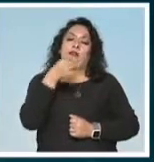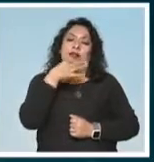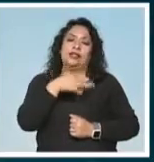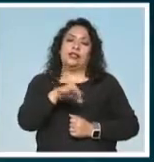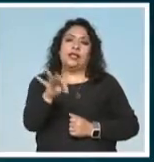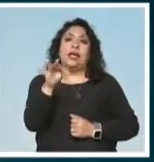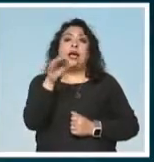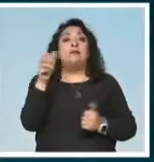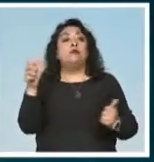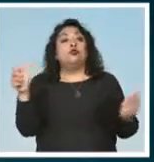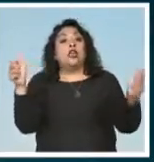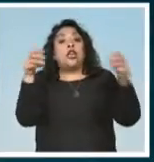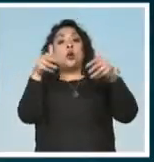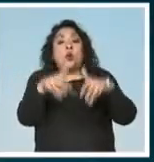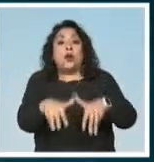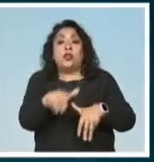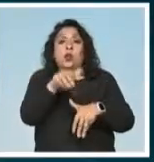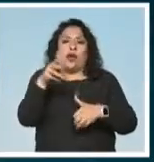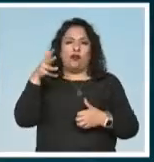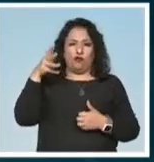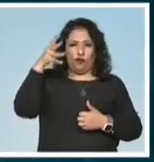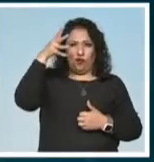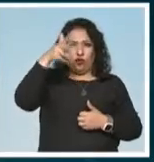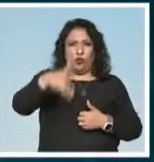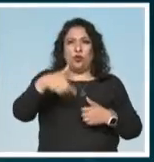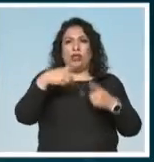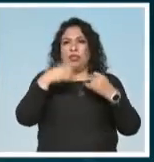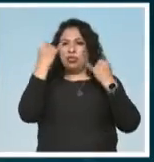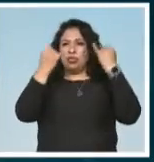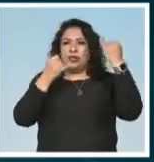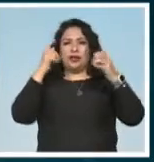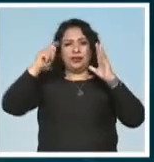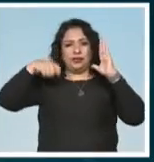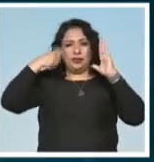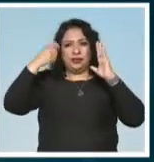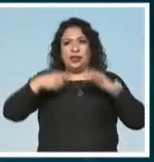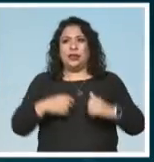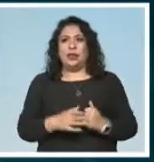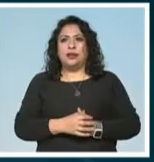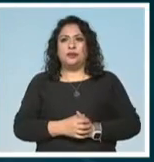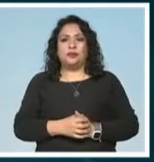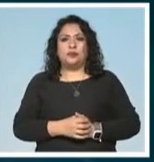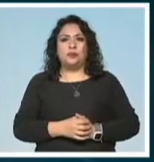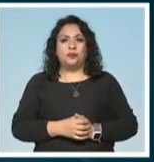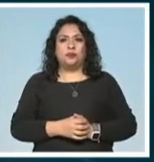Celebramos el punto de encuentro hacia el futuro de la creación cinematográfica.